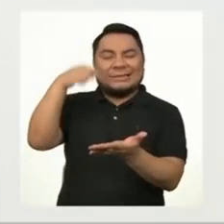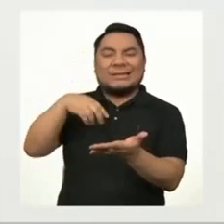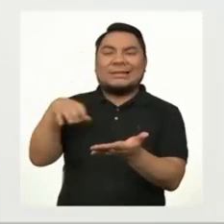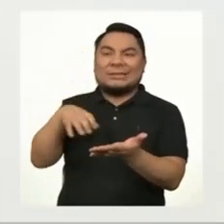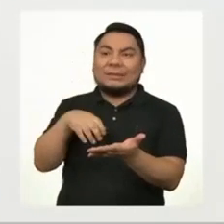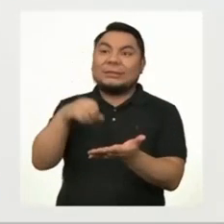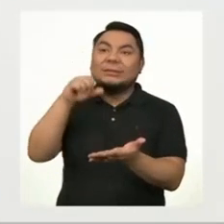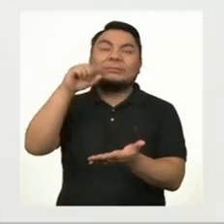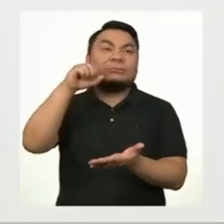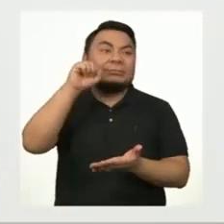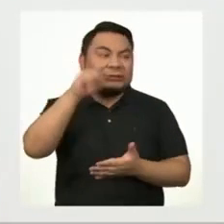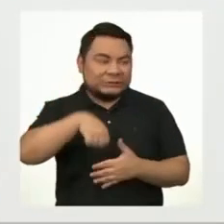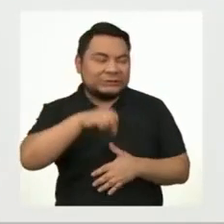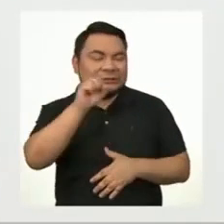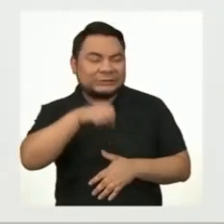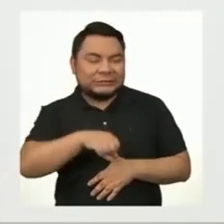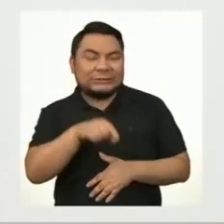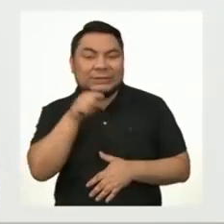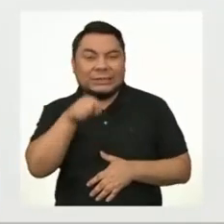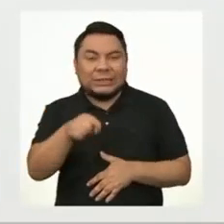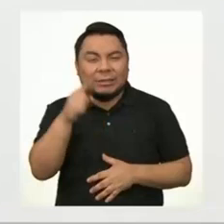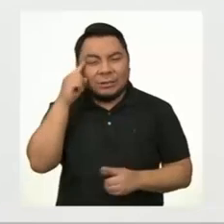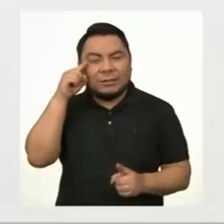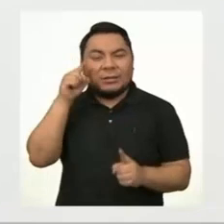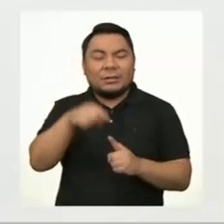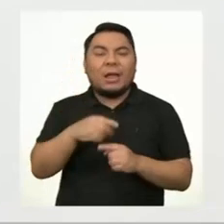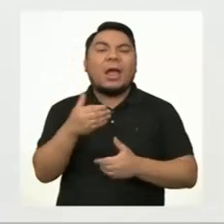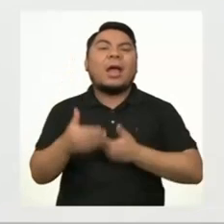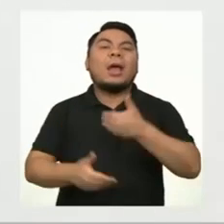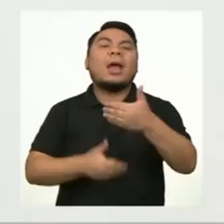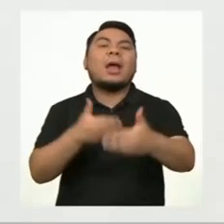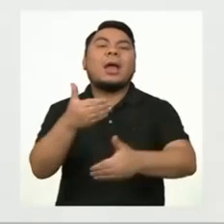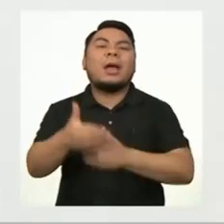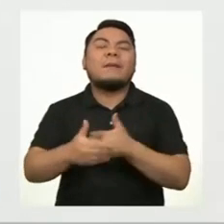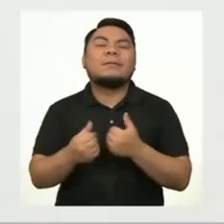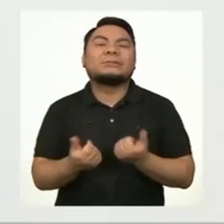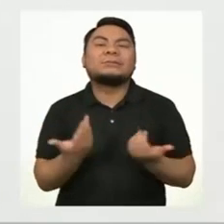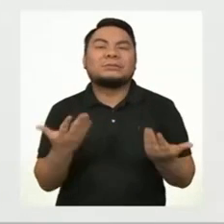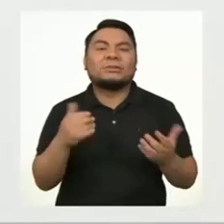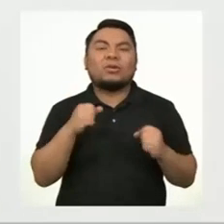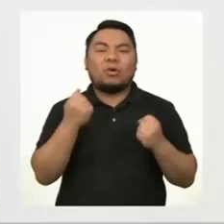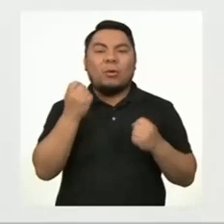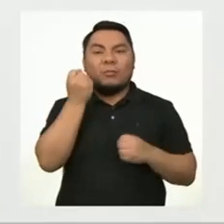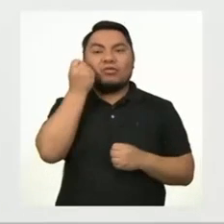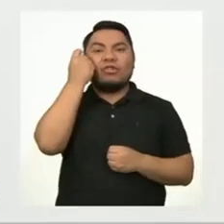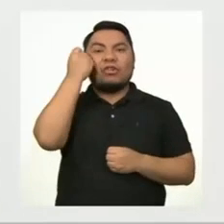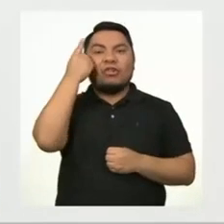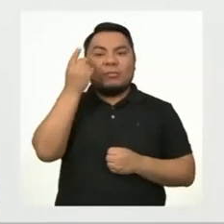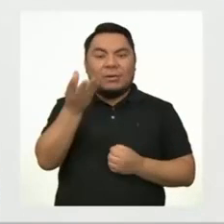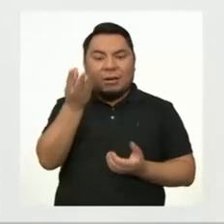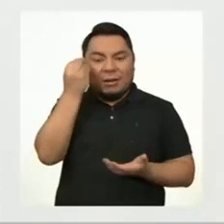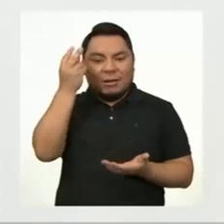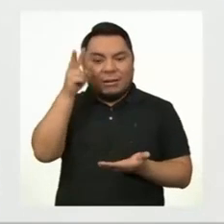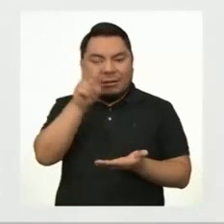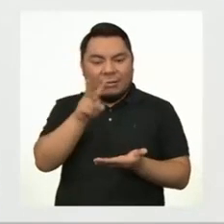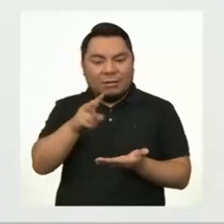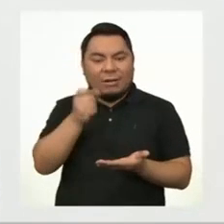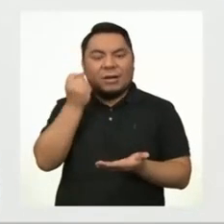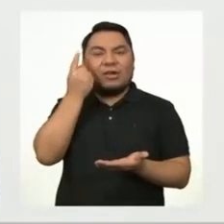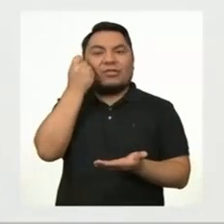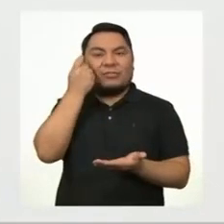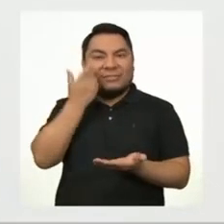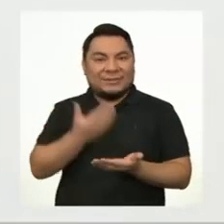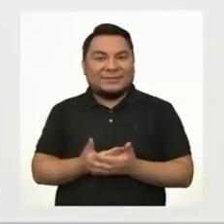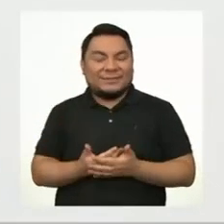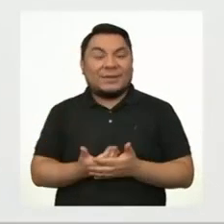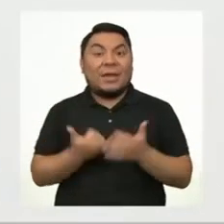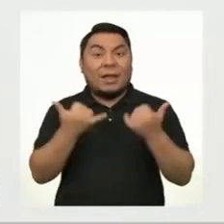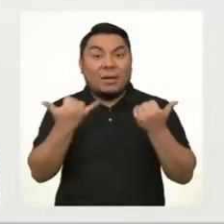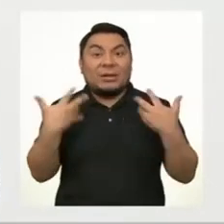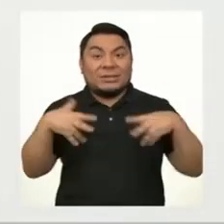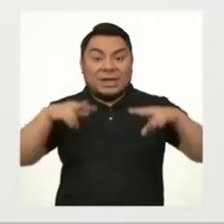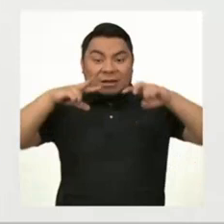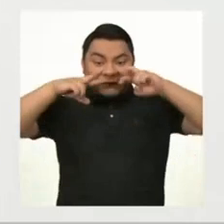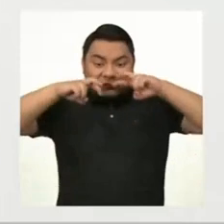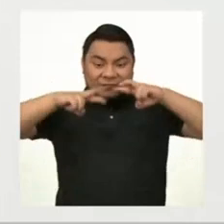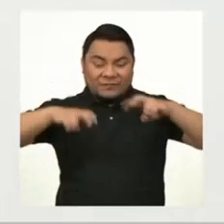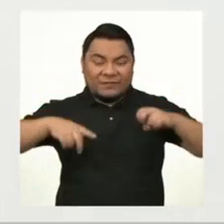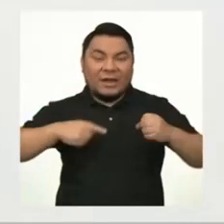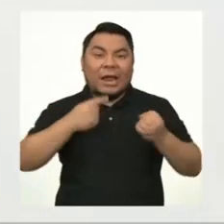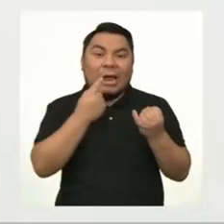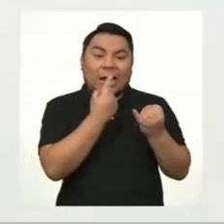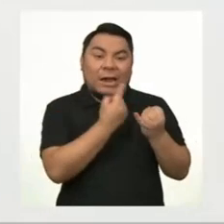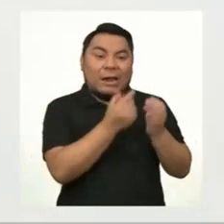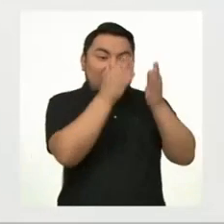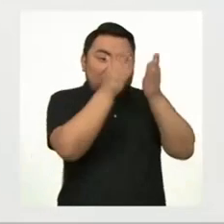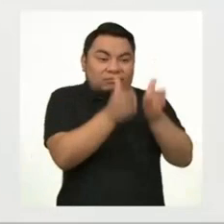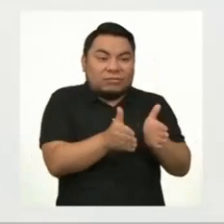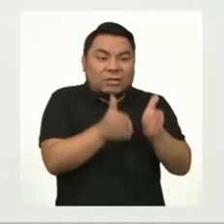Sí, y es un indicio de que avanzamos en nuestro proceso de comprensión. Ahora que ya hemos analizado cada